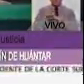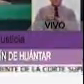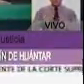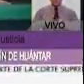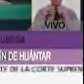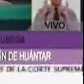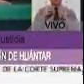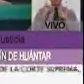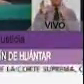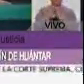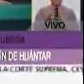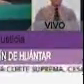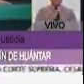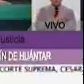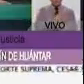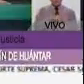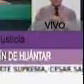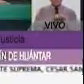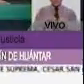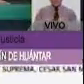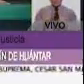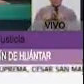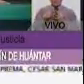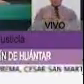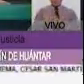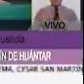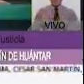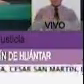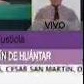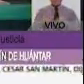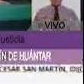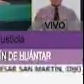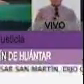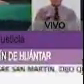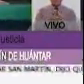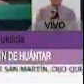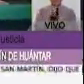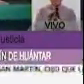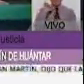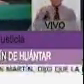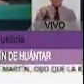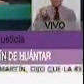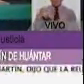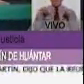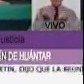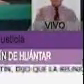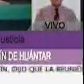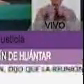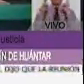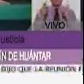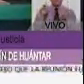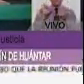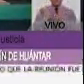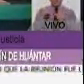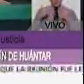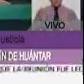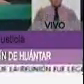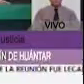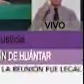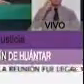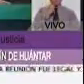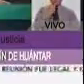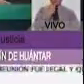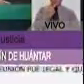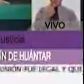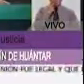materia como lo realizado y las acciones realizadas por el comando Chavín de Huántar, es un tema que llama la atención